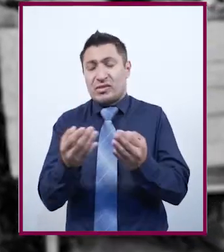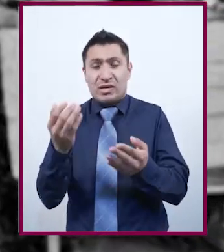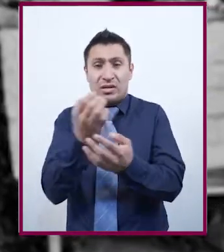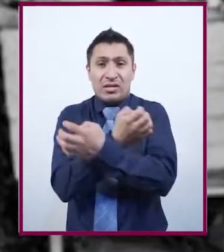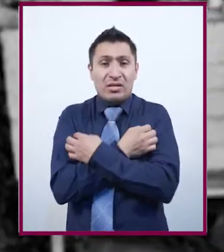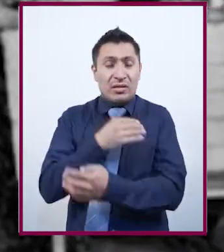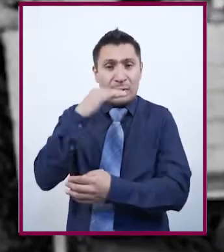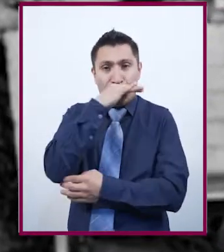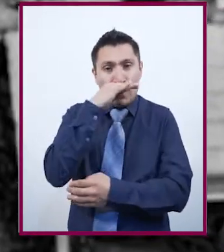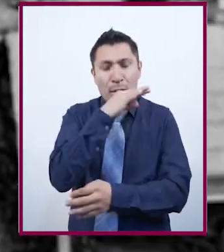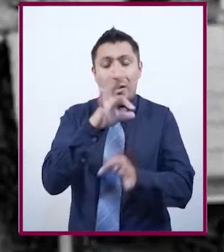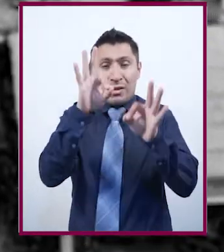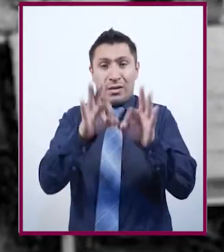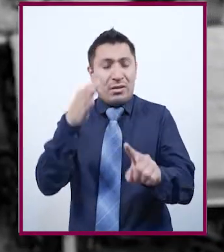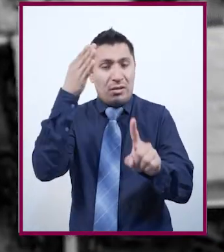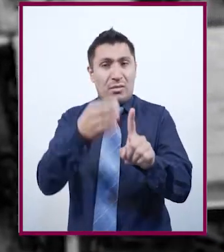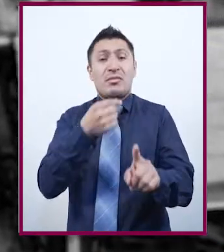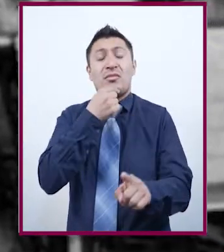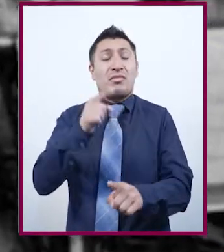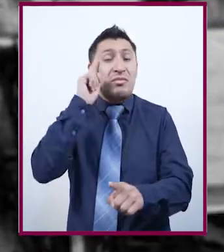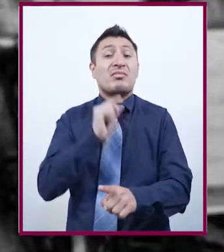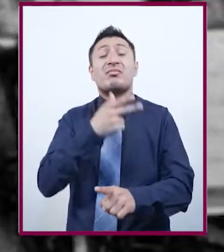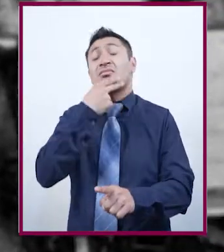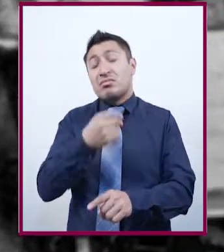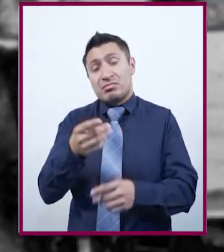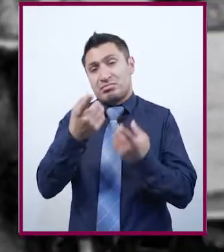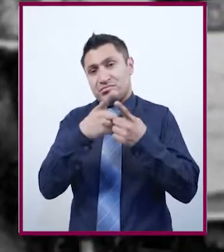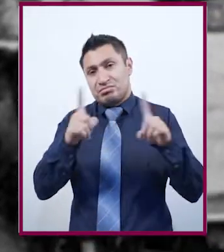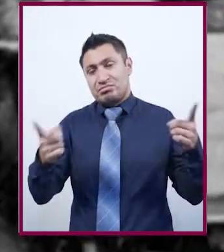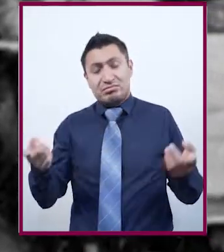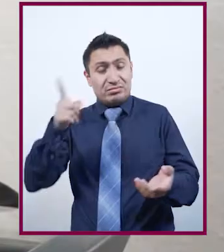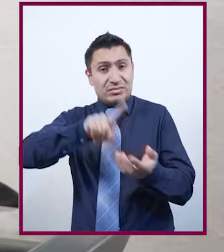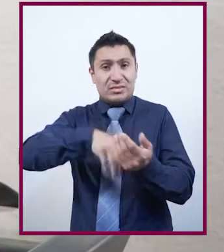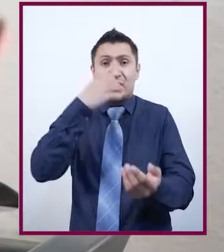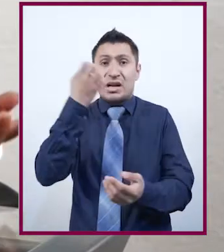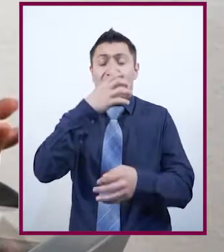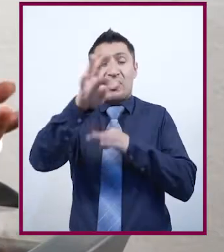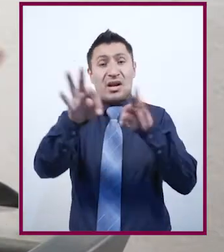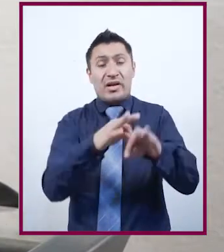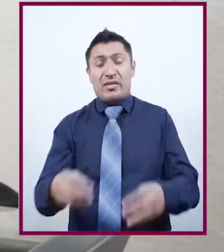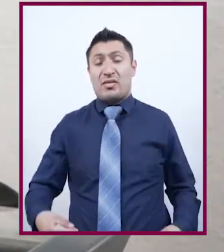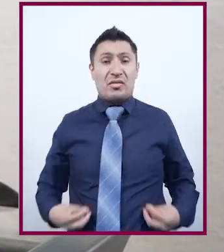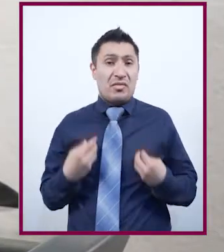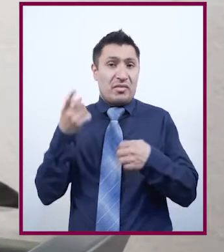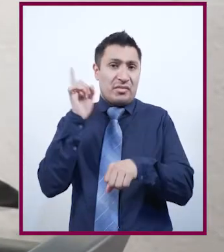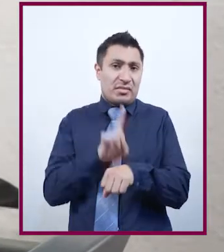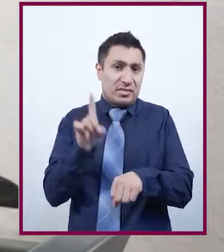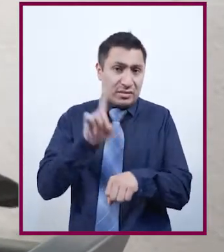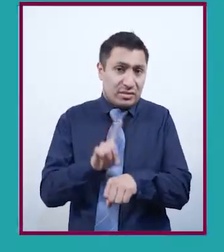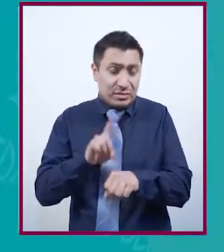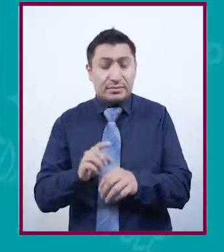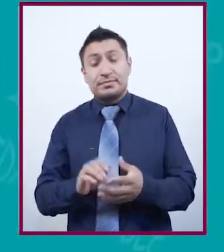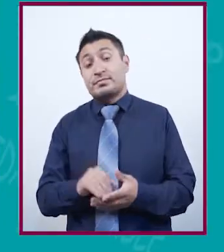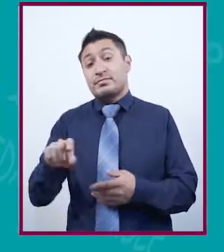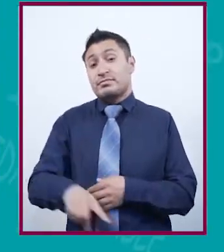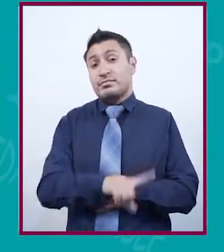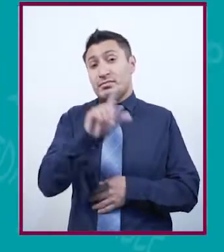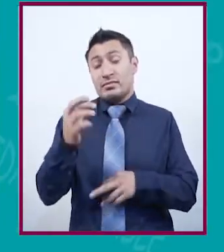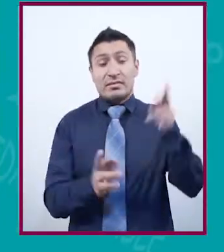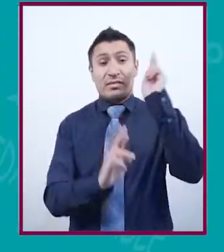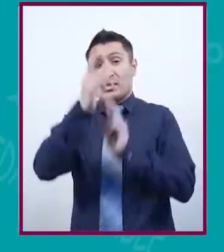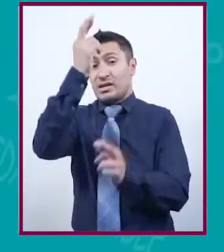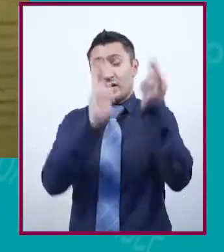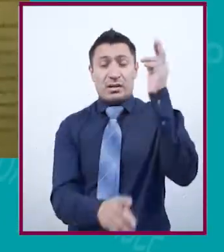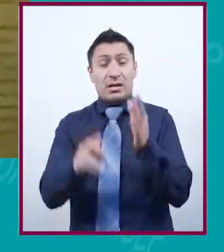educativos laicos e integrales que buscaron que niños y niñas se pudieran desarrollar en la escuela, en el trabajo y en la vida cotidiana. A finales de